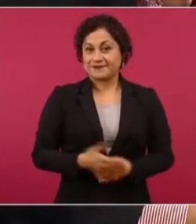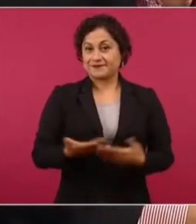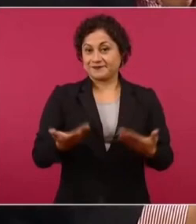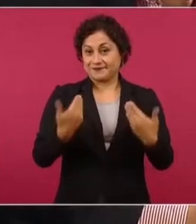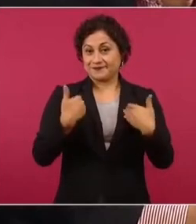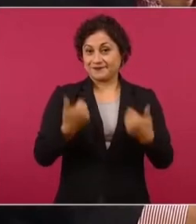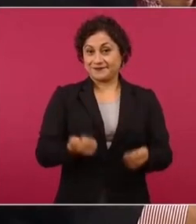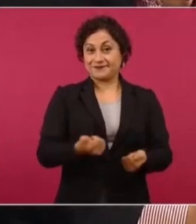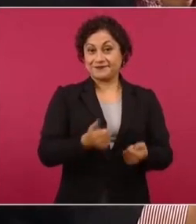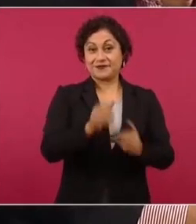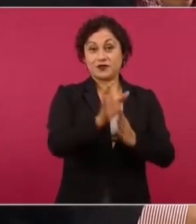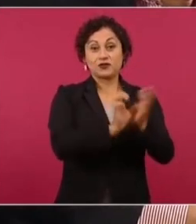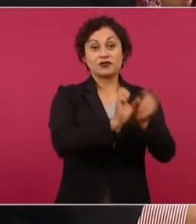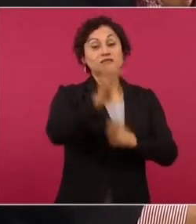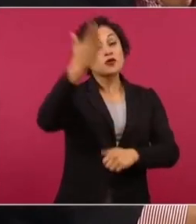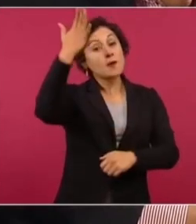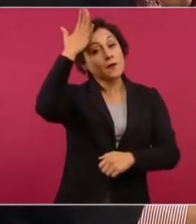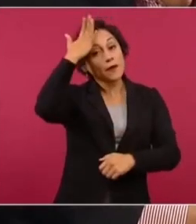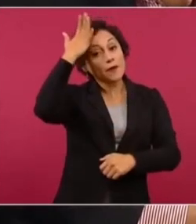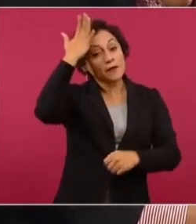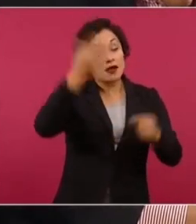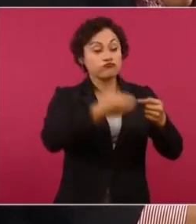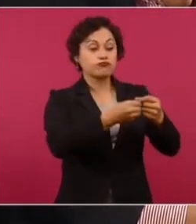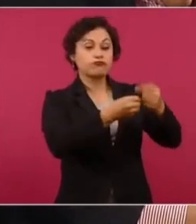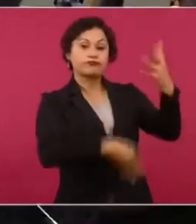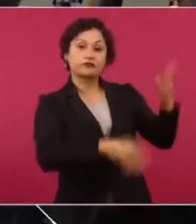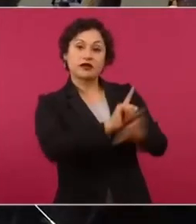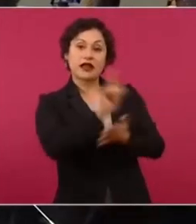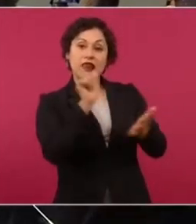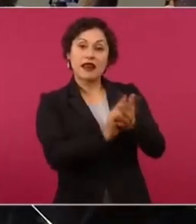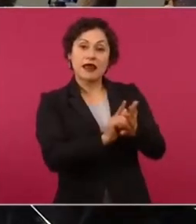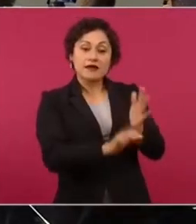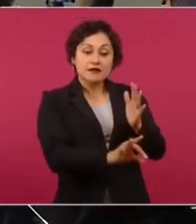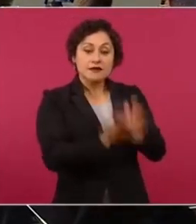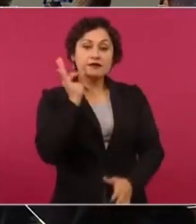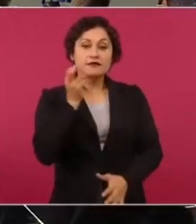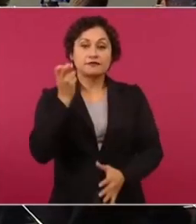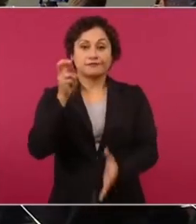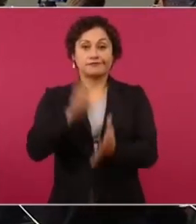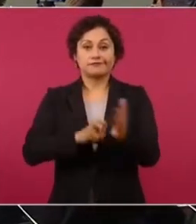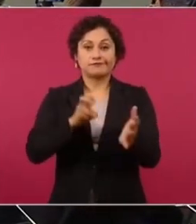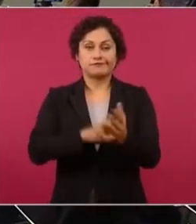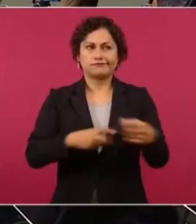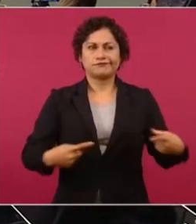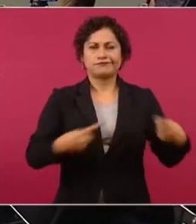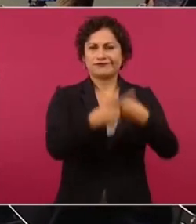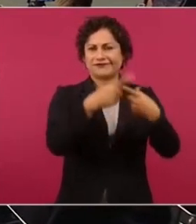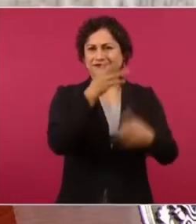de leyes. Entonces,